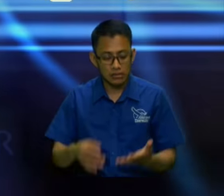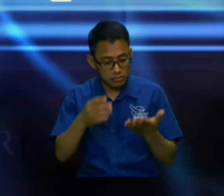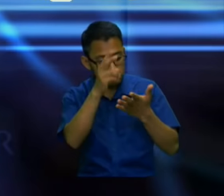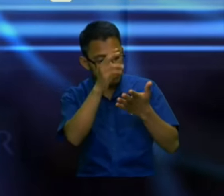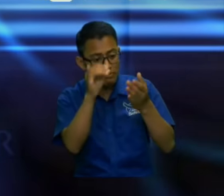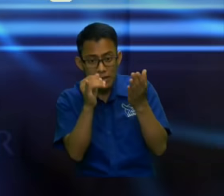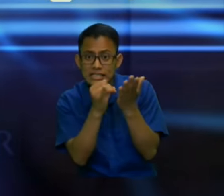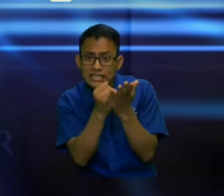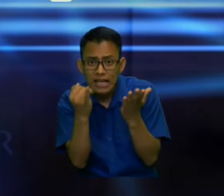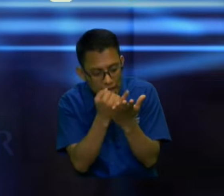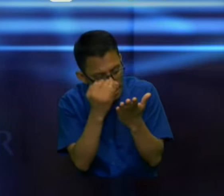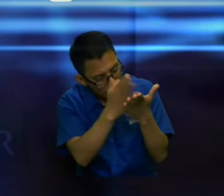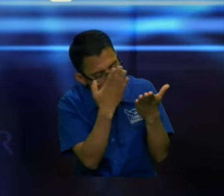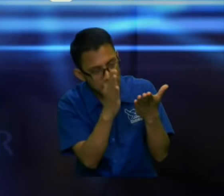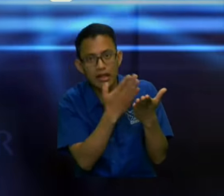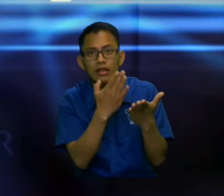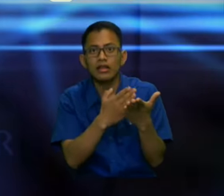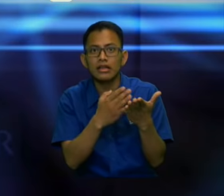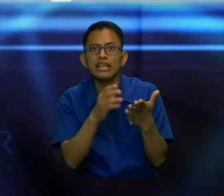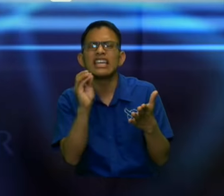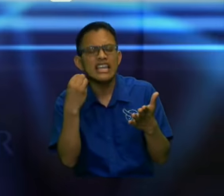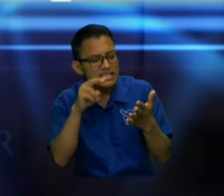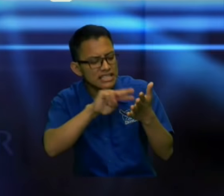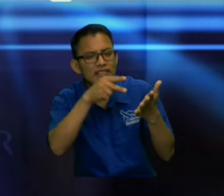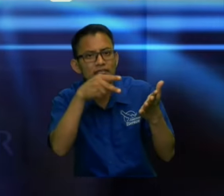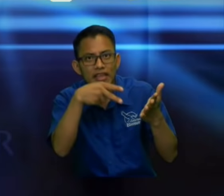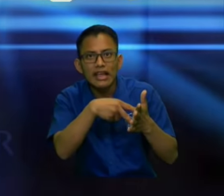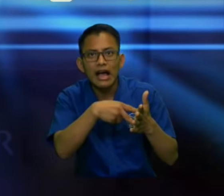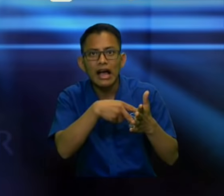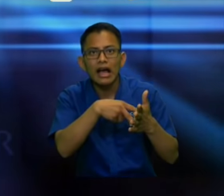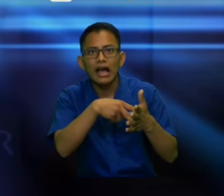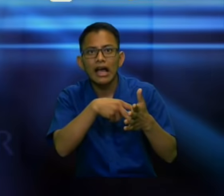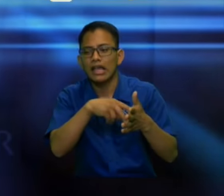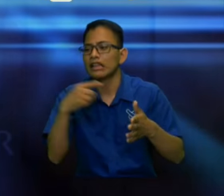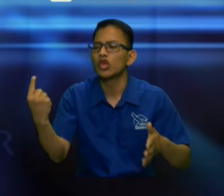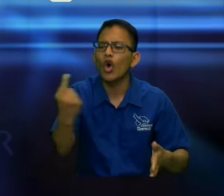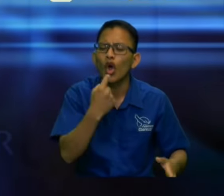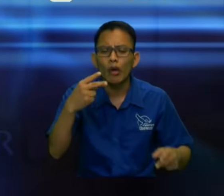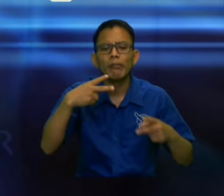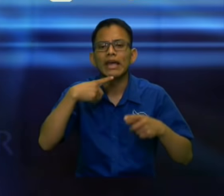lo honorable, lo que tiene buen nombre. Todo eso lo tenemos que ver. ¿Qué dice la Biblia? ¿Dónde está eso?